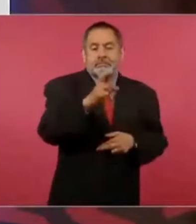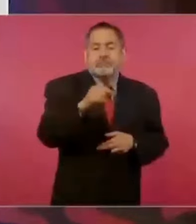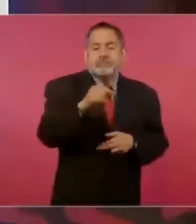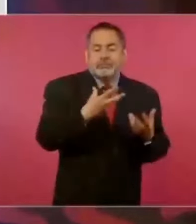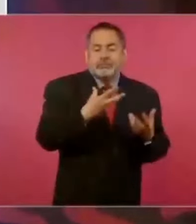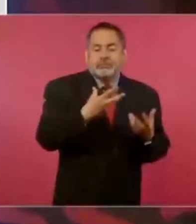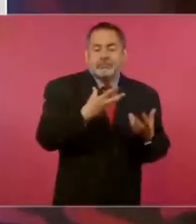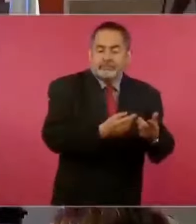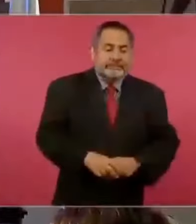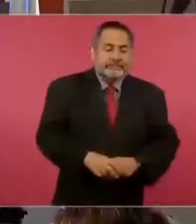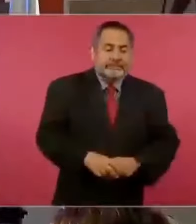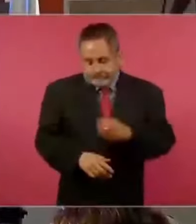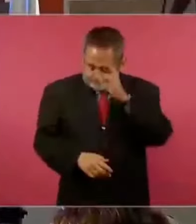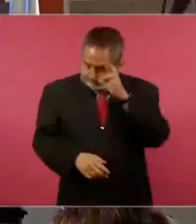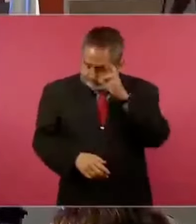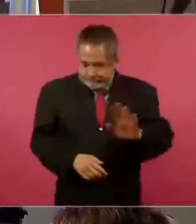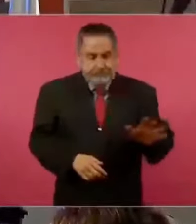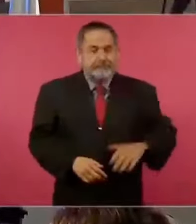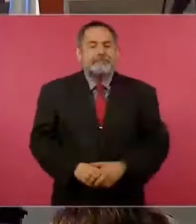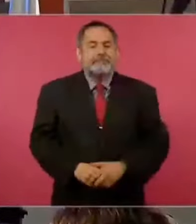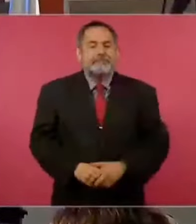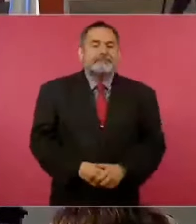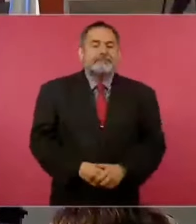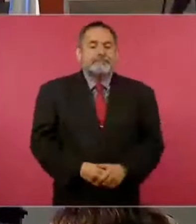Ya, respeto.